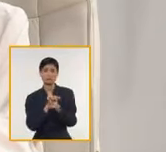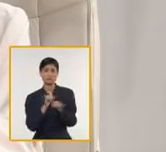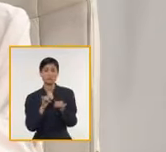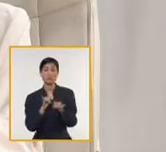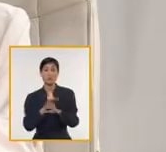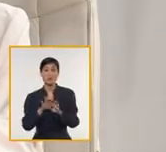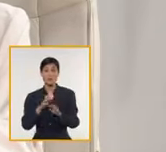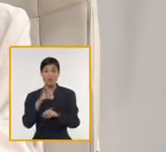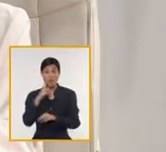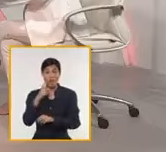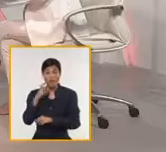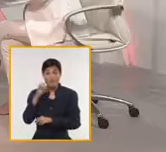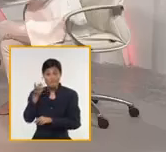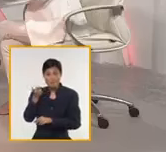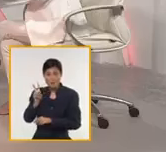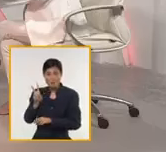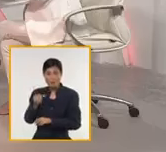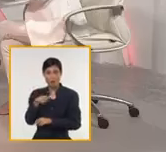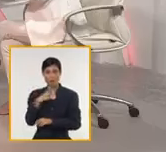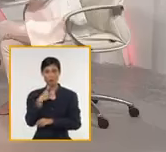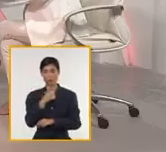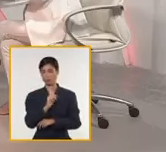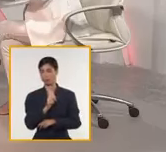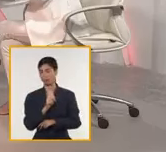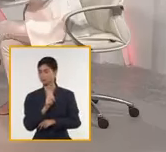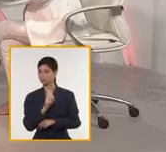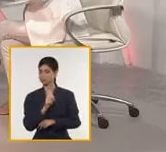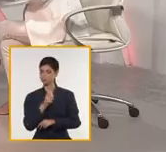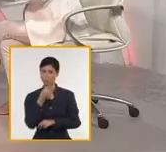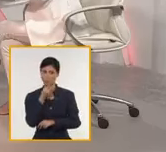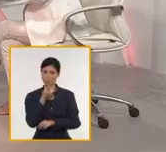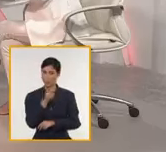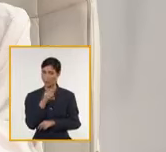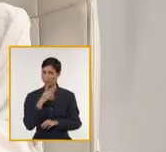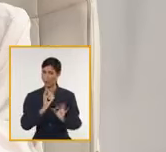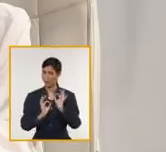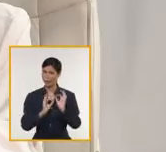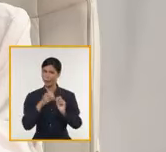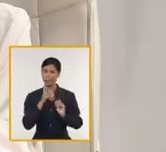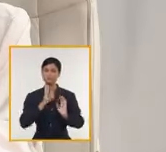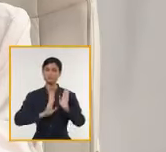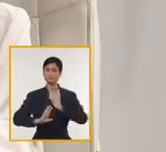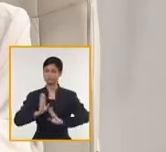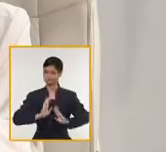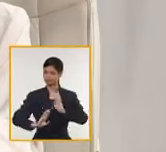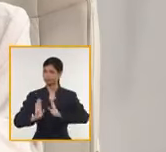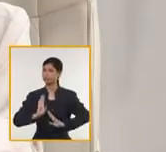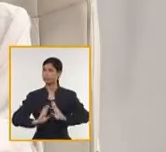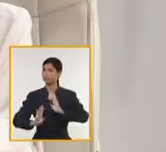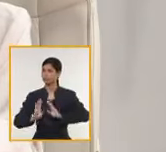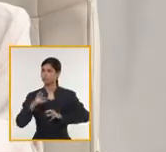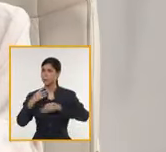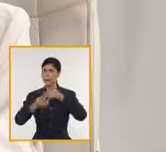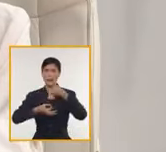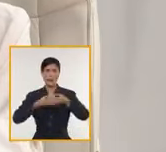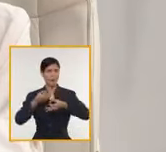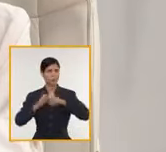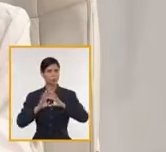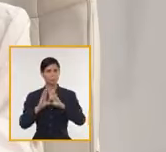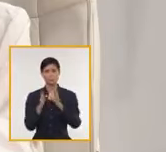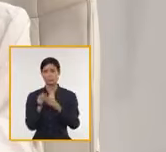desmontado, pero atención, eso no puede representar que se pueda